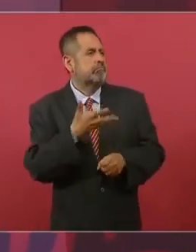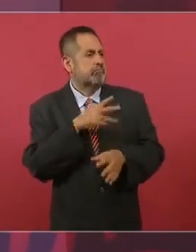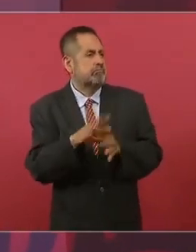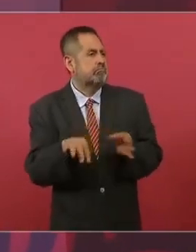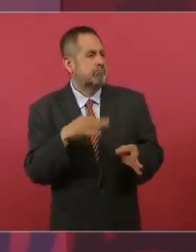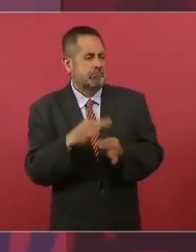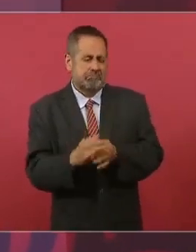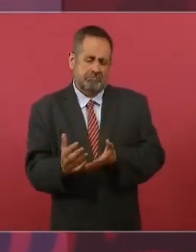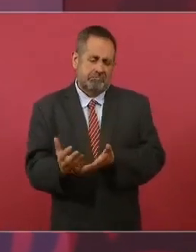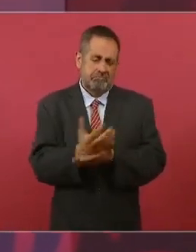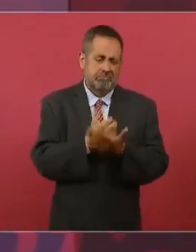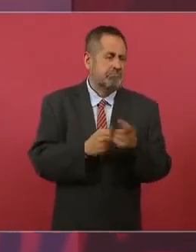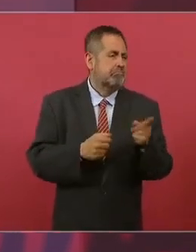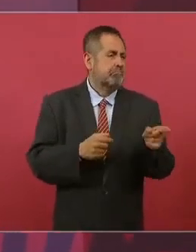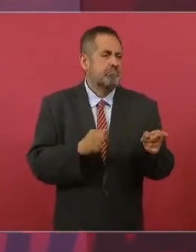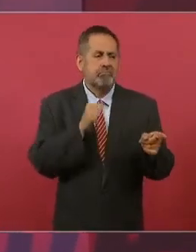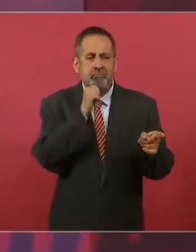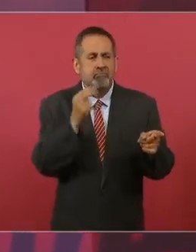si ya tiene.